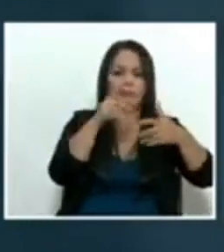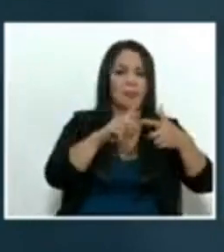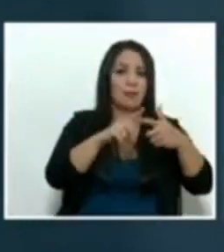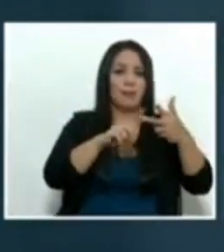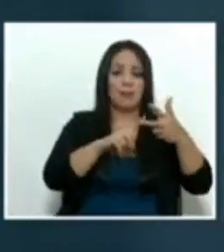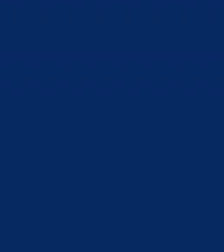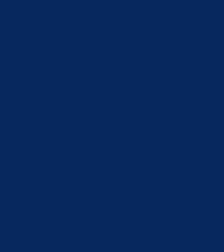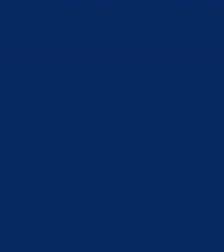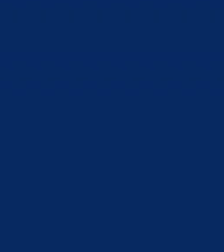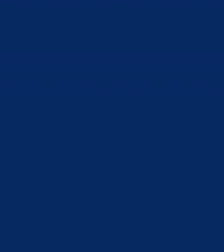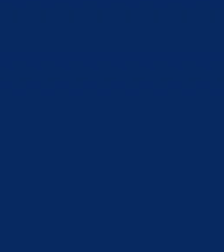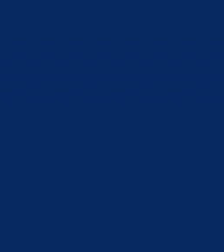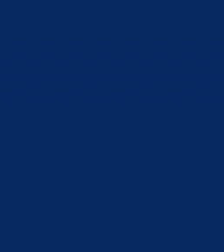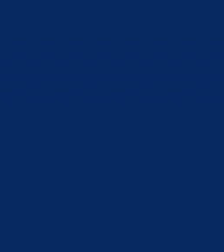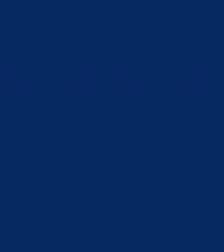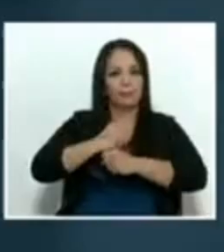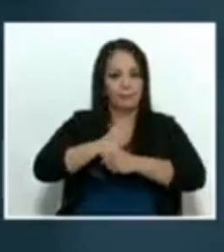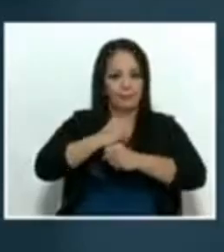eventual ceniza.